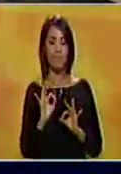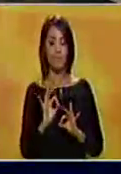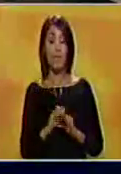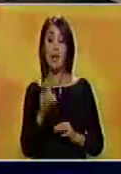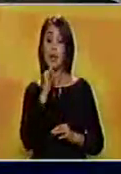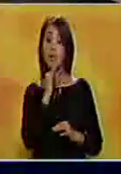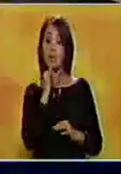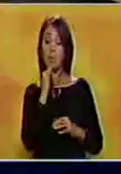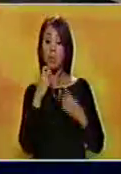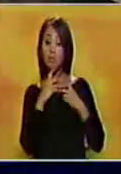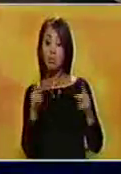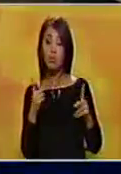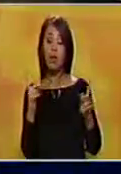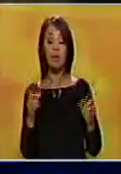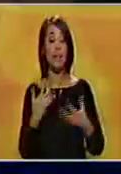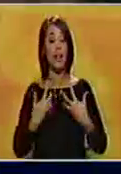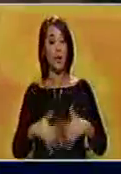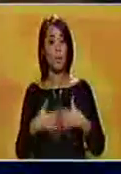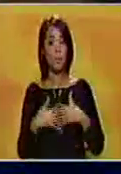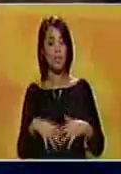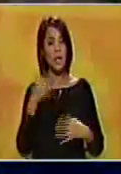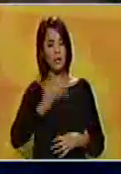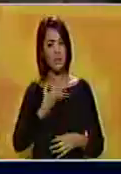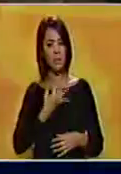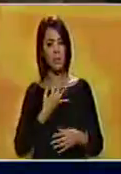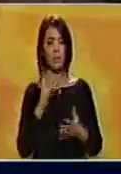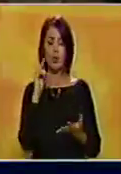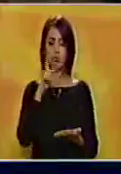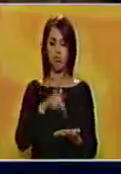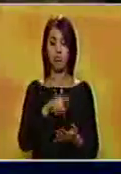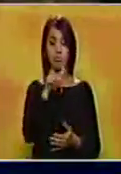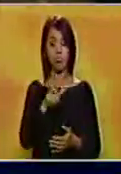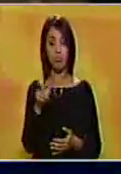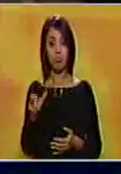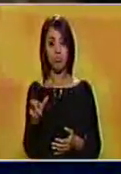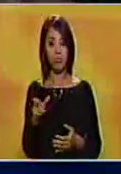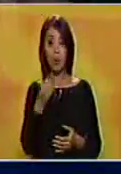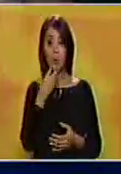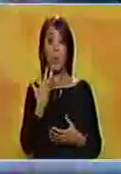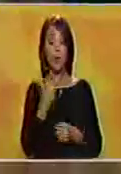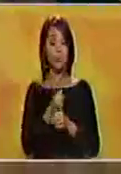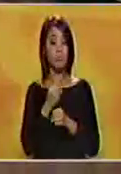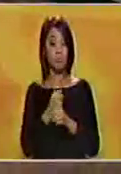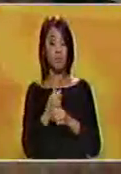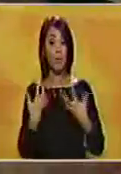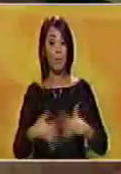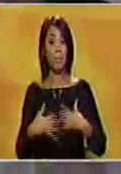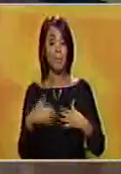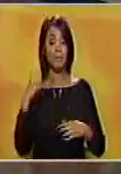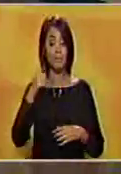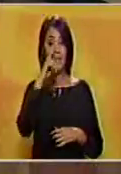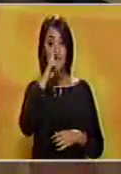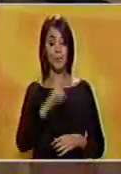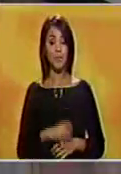un comunicado de la compañía, quienes aseguraron que traer figuras públicas ha dado frutos a las empresas en los últimos